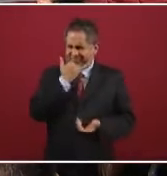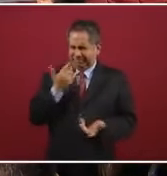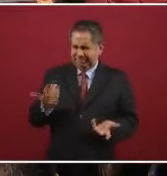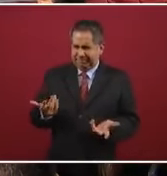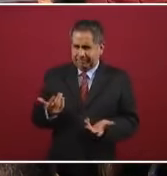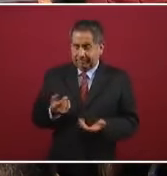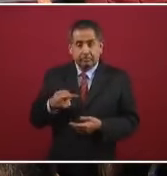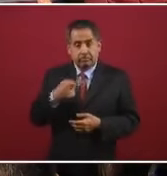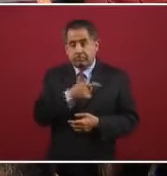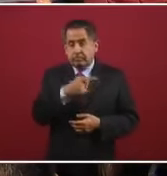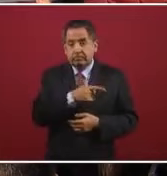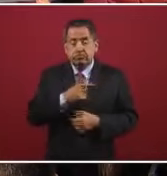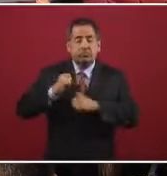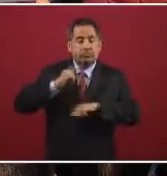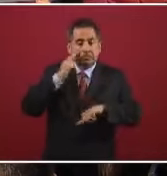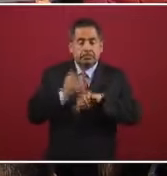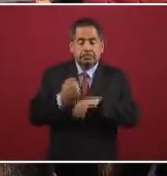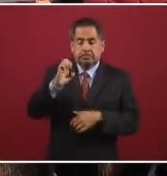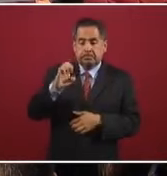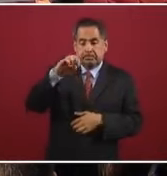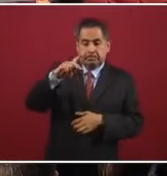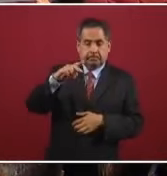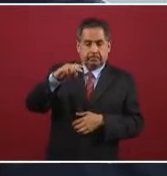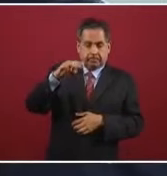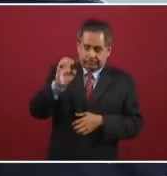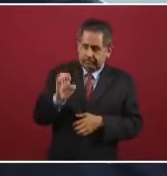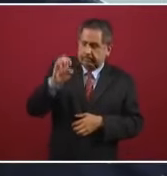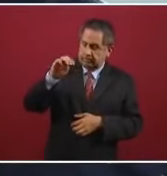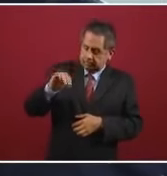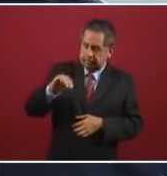esto lo manejaba el Estado Mayor Presidencial.